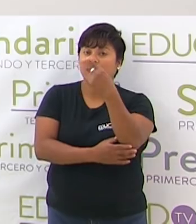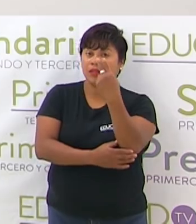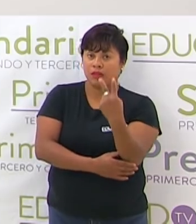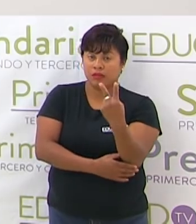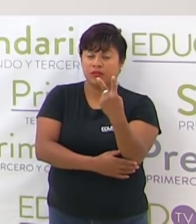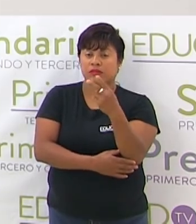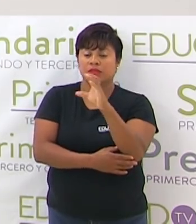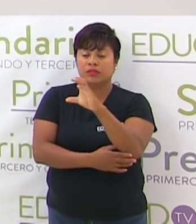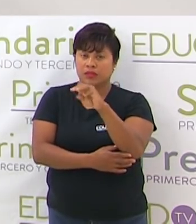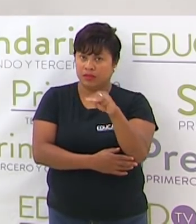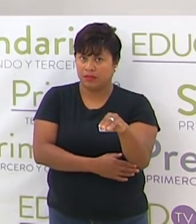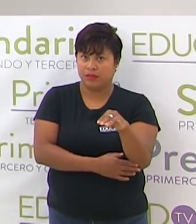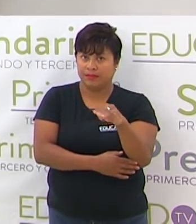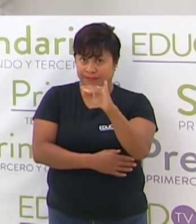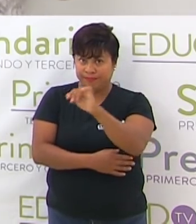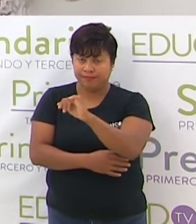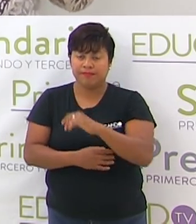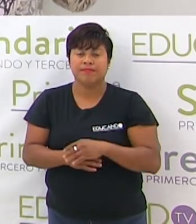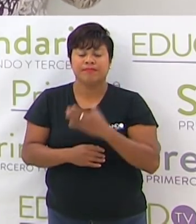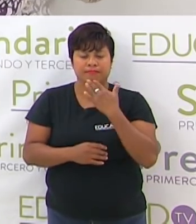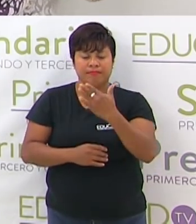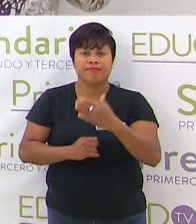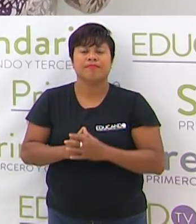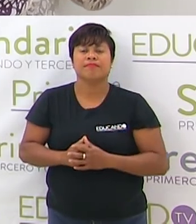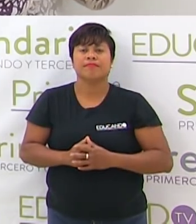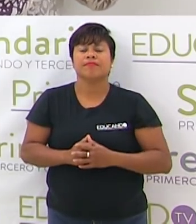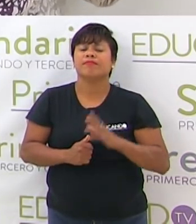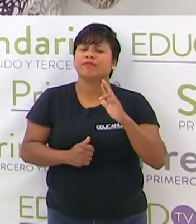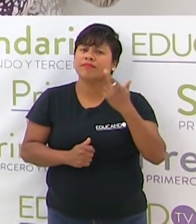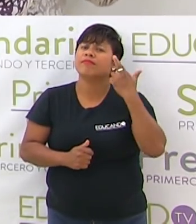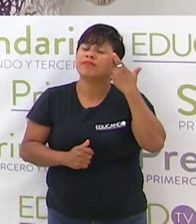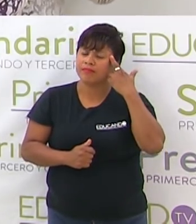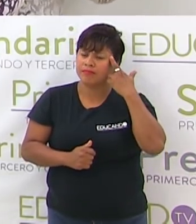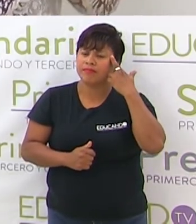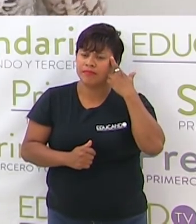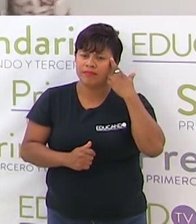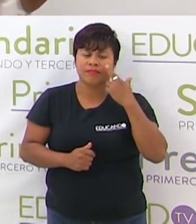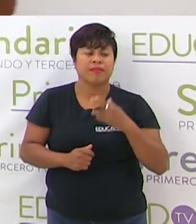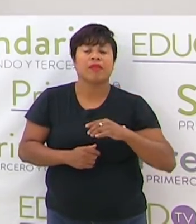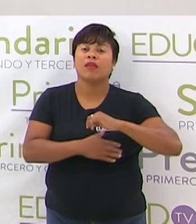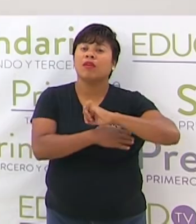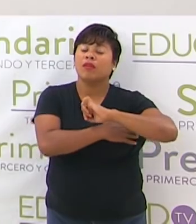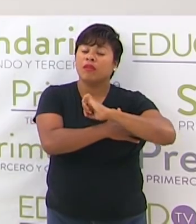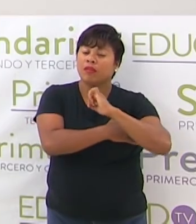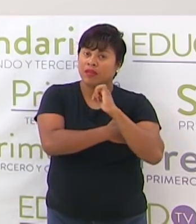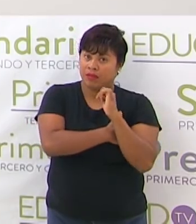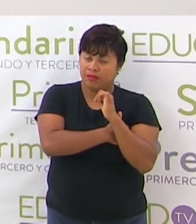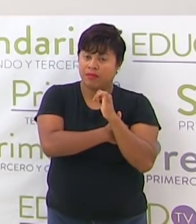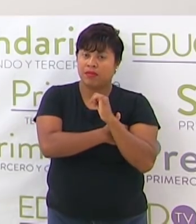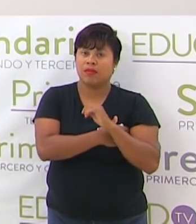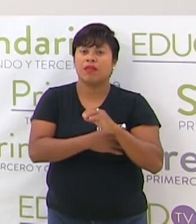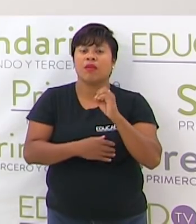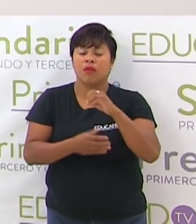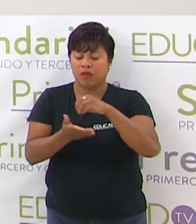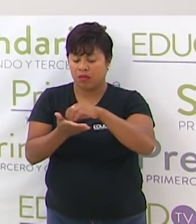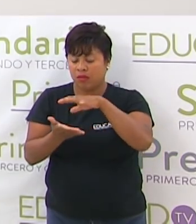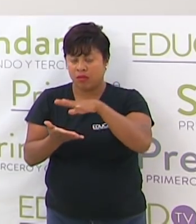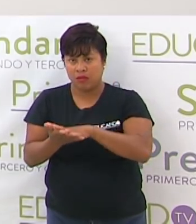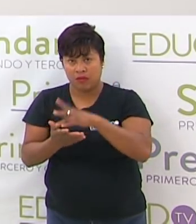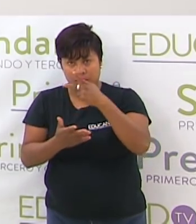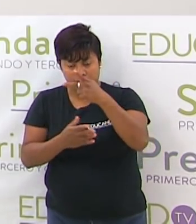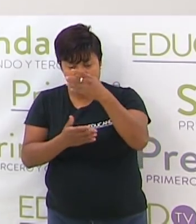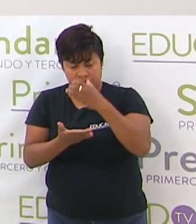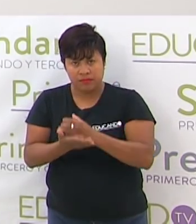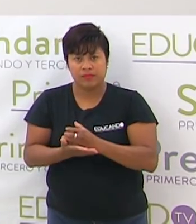22 centímetros, ¿verdad? Muy bien. Recuerda guardar, o mejor dicho, anotar en